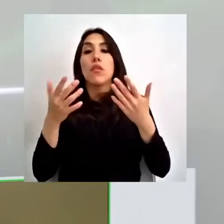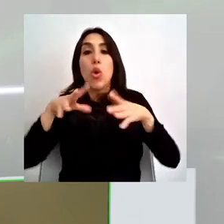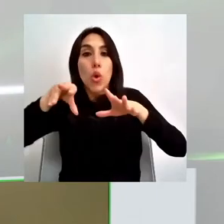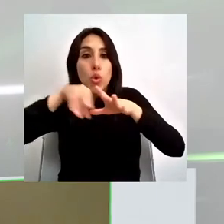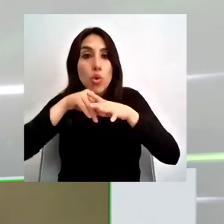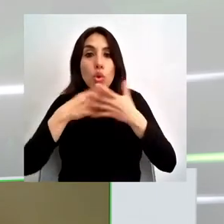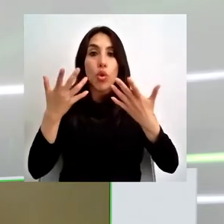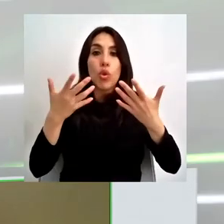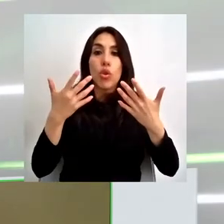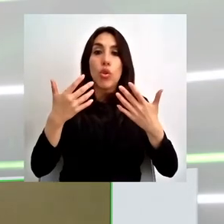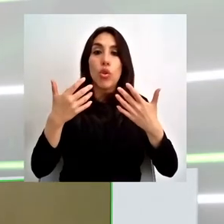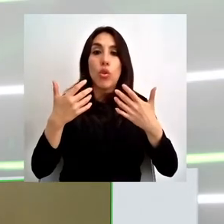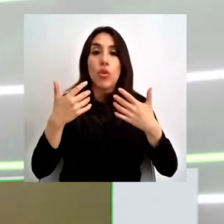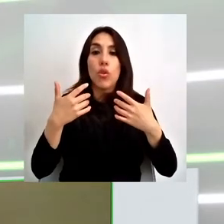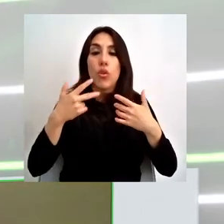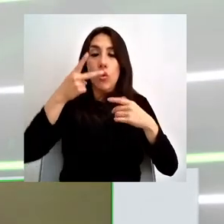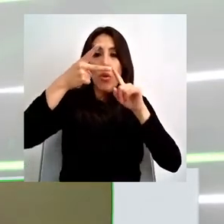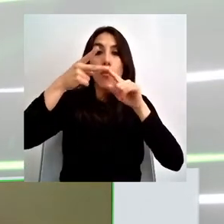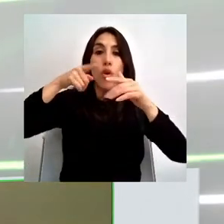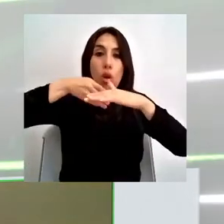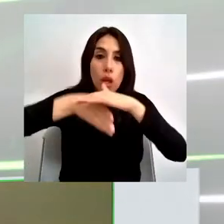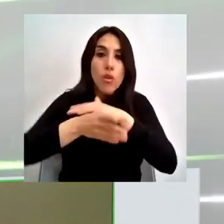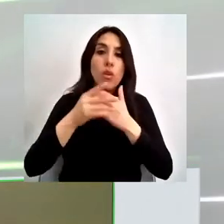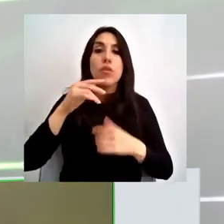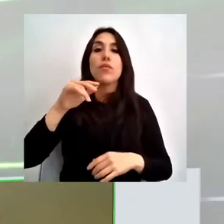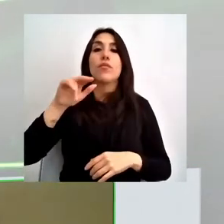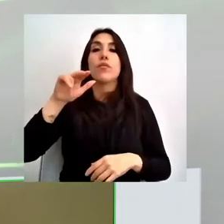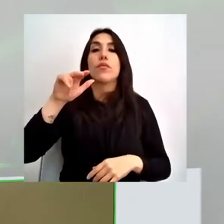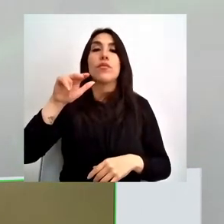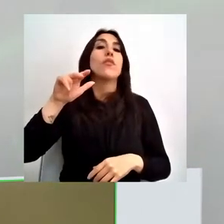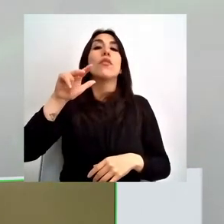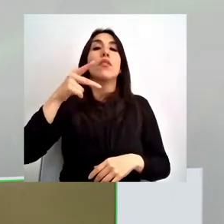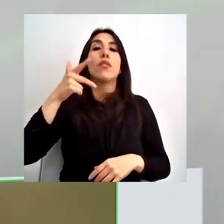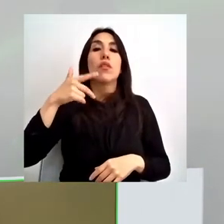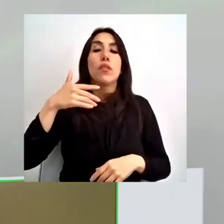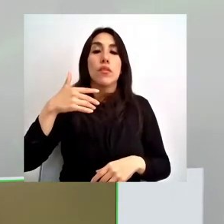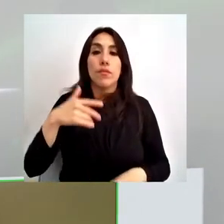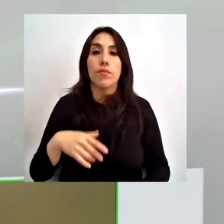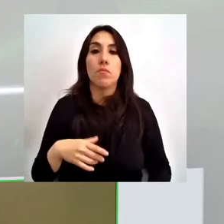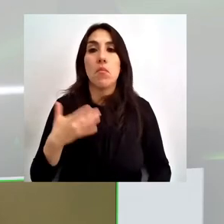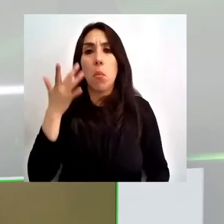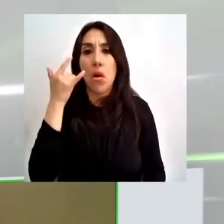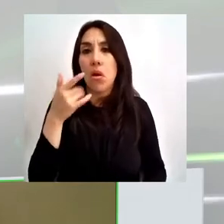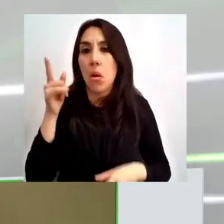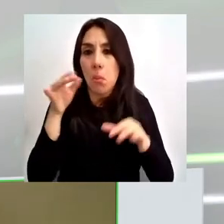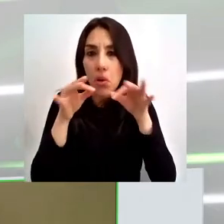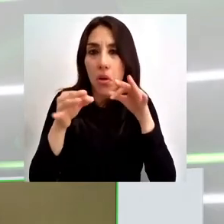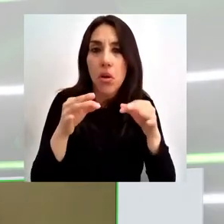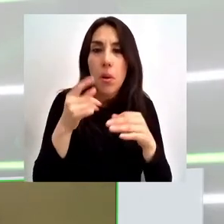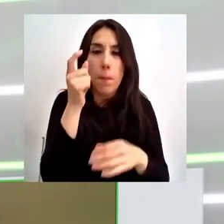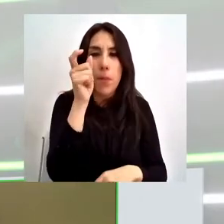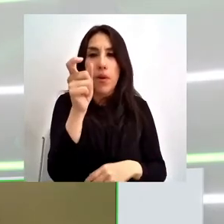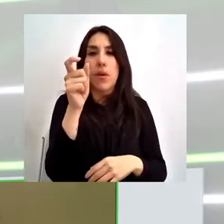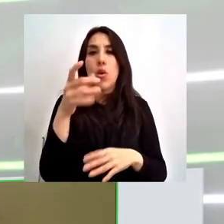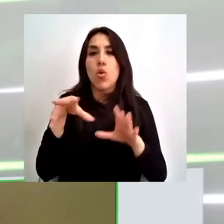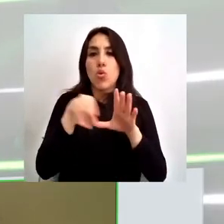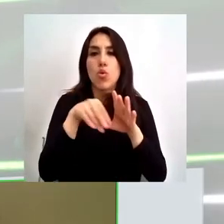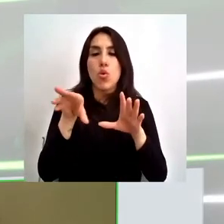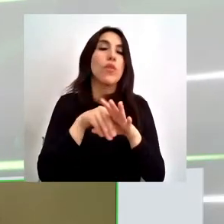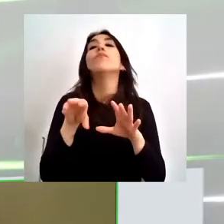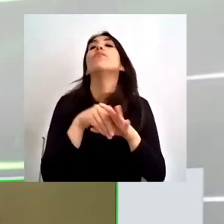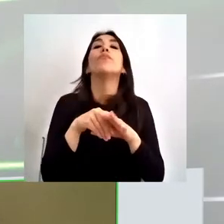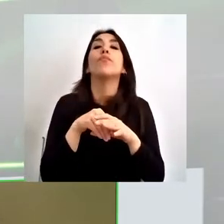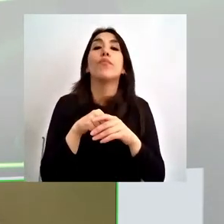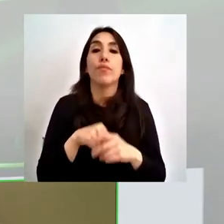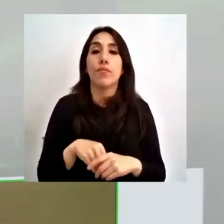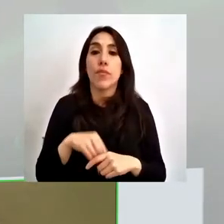importante porque uno habla de la inclusión pero tiene que ser accesible tiene que ser accesible y